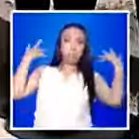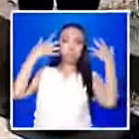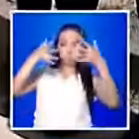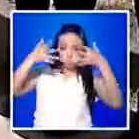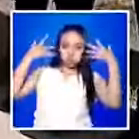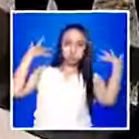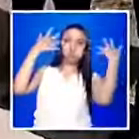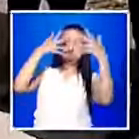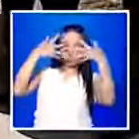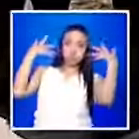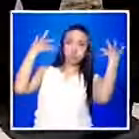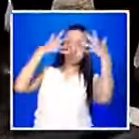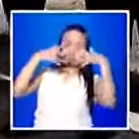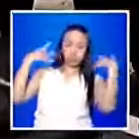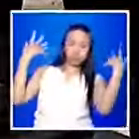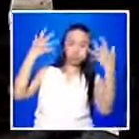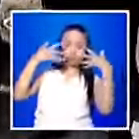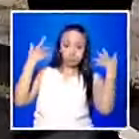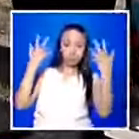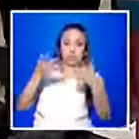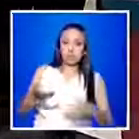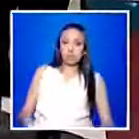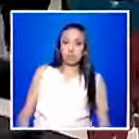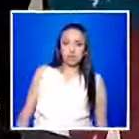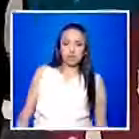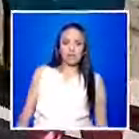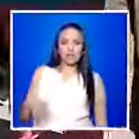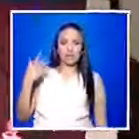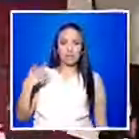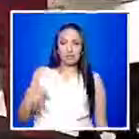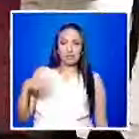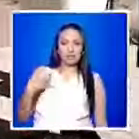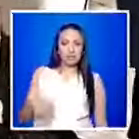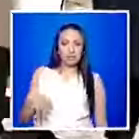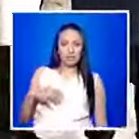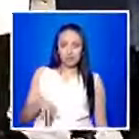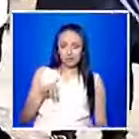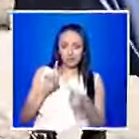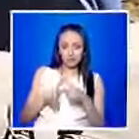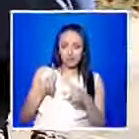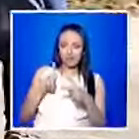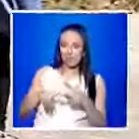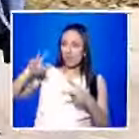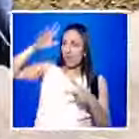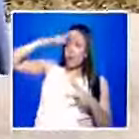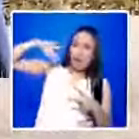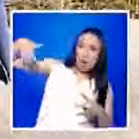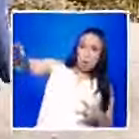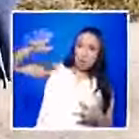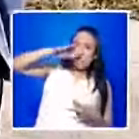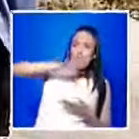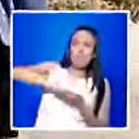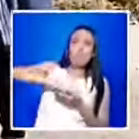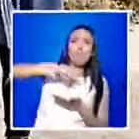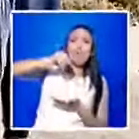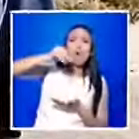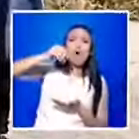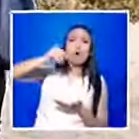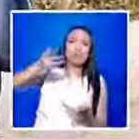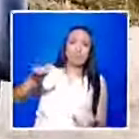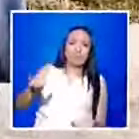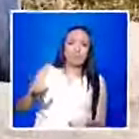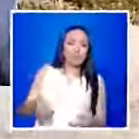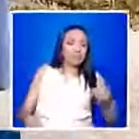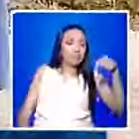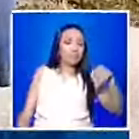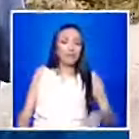viento que estamos sintiendo! Y qué columnas, qué capas, qué nubes de polvo que se levantan. Y sin una